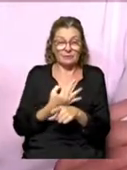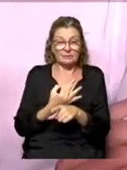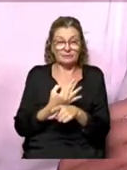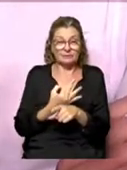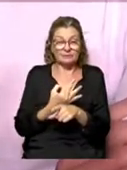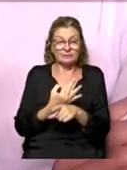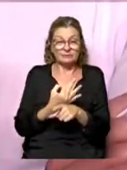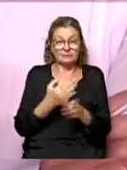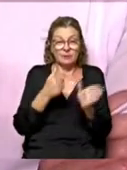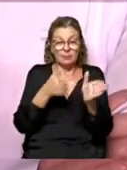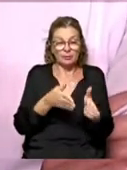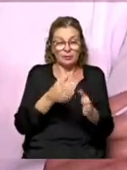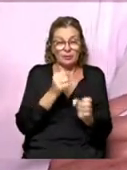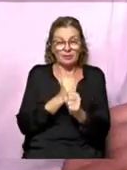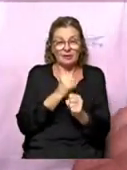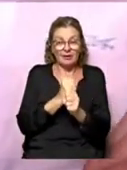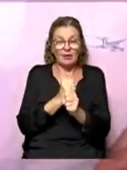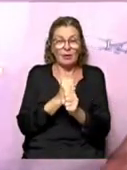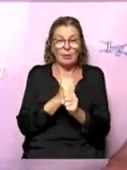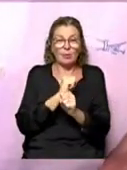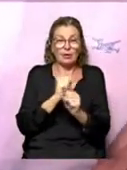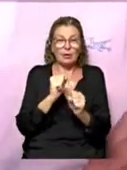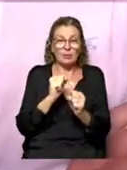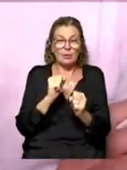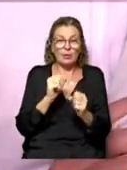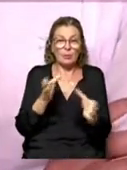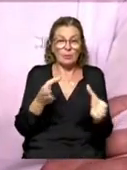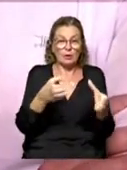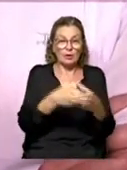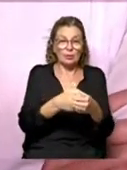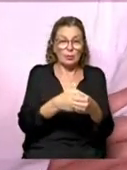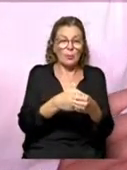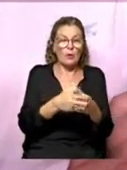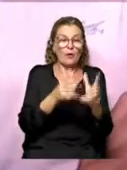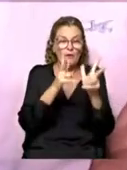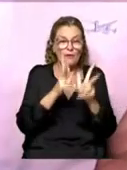En la parte laboral pudimos hacer la conciliación con el sector, que es el empleador formal.